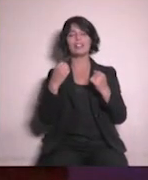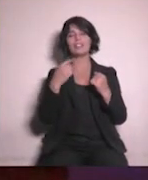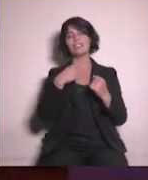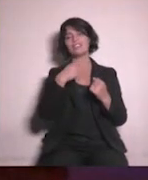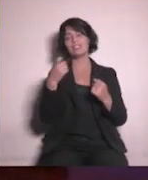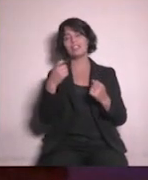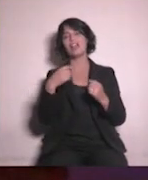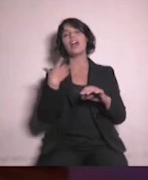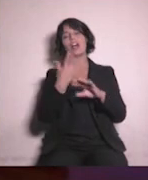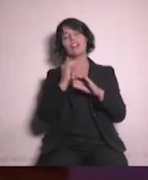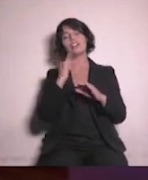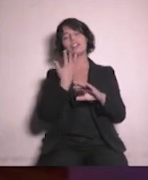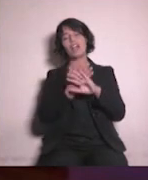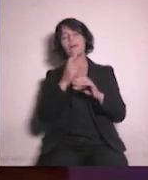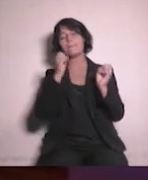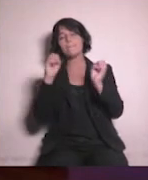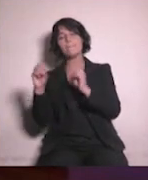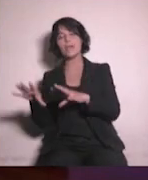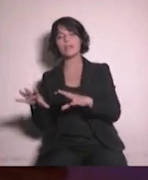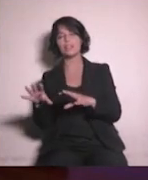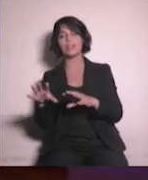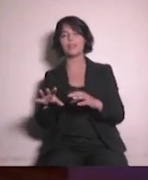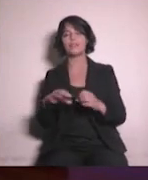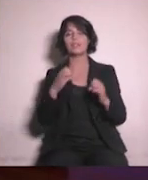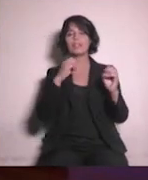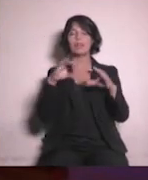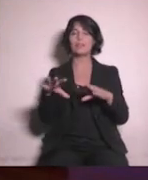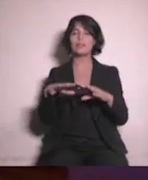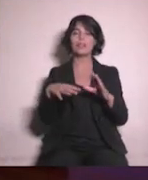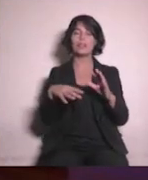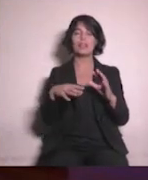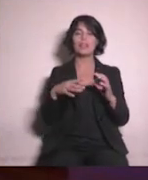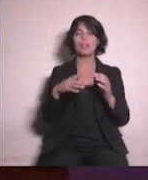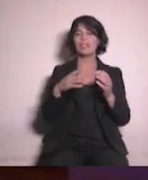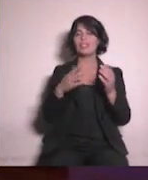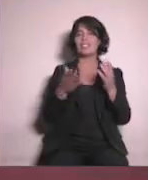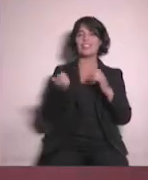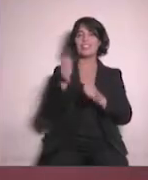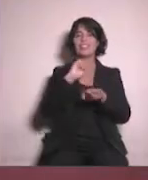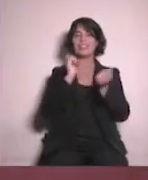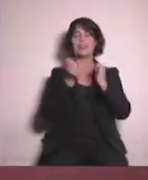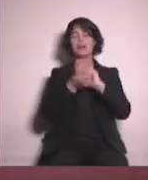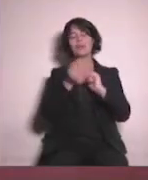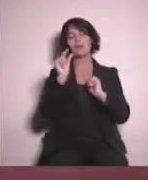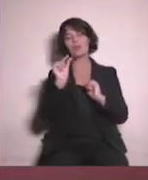Las pérdidas son mucho más acotadas y así podemos ver que la variabilidad es mucho menor,